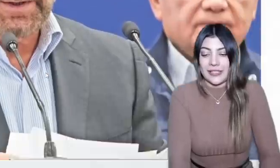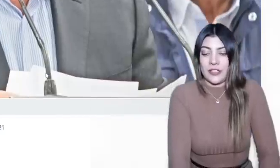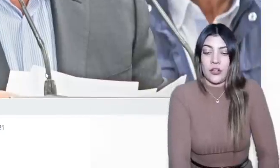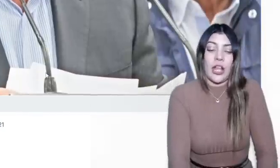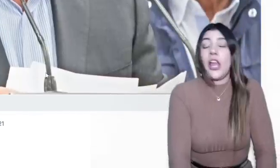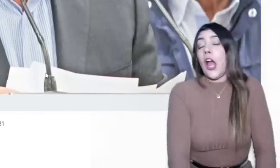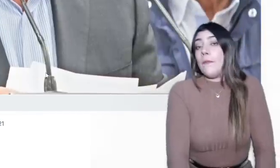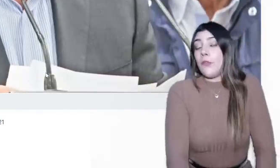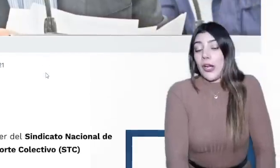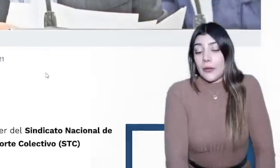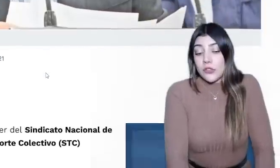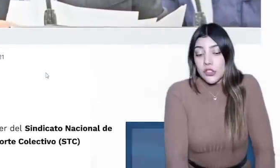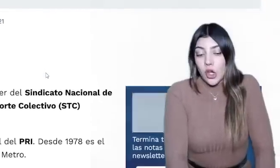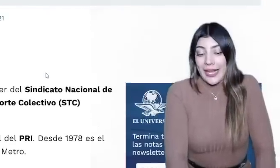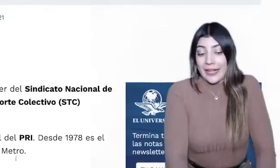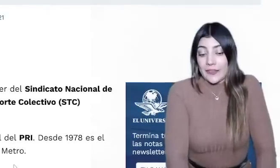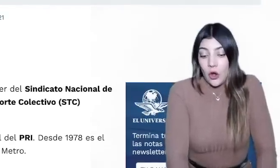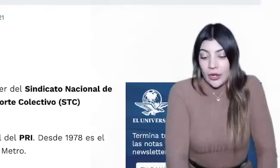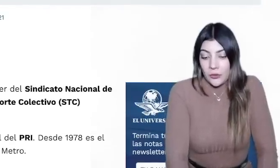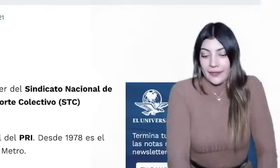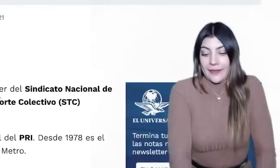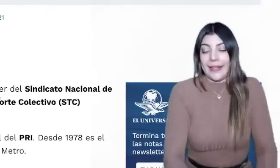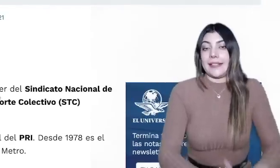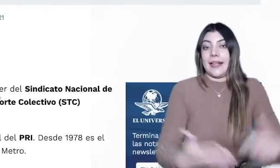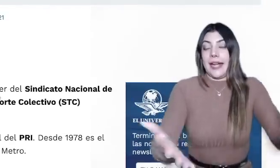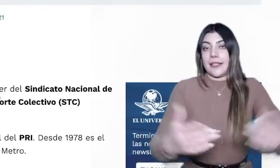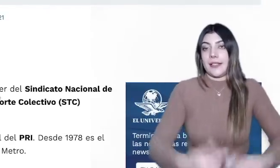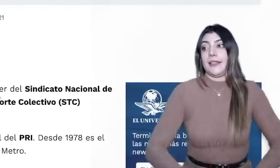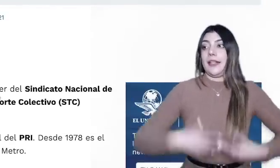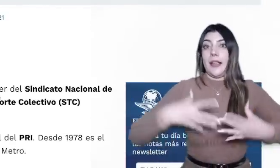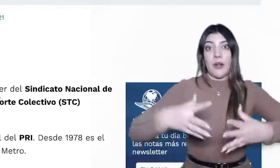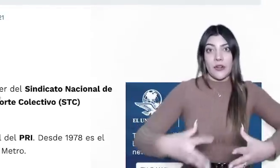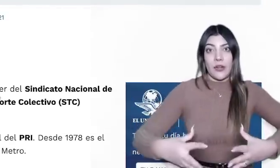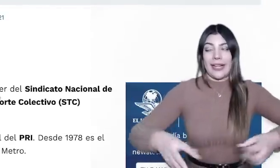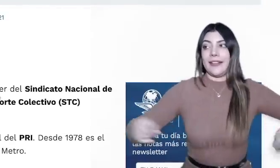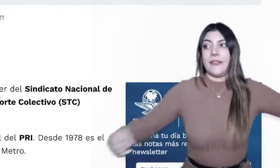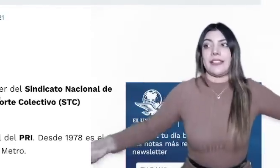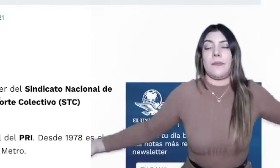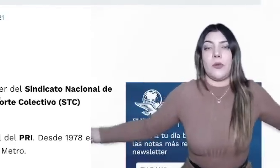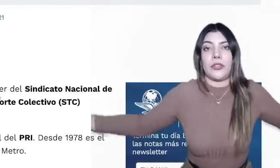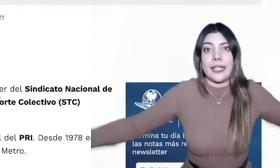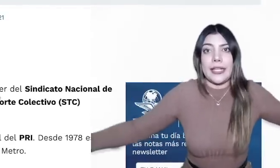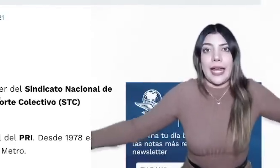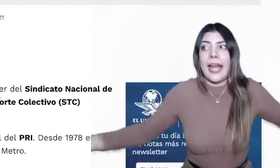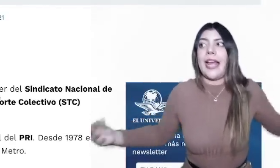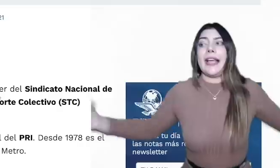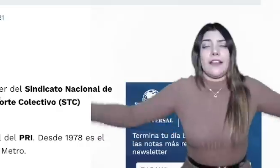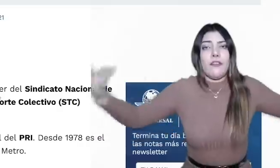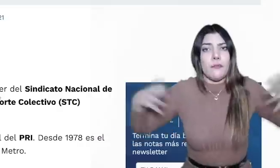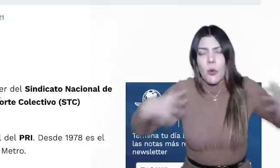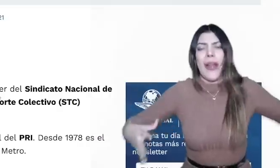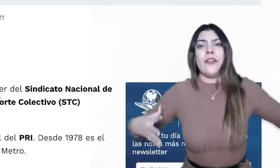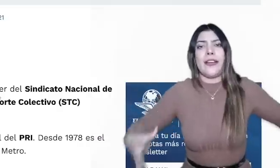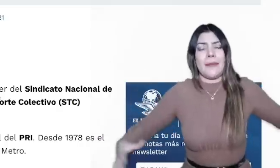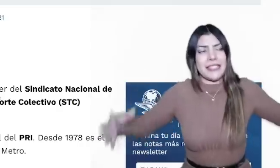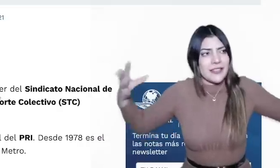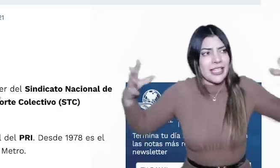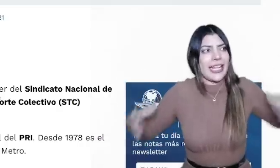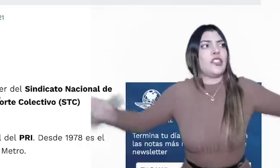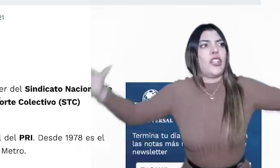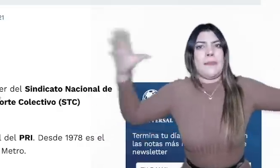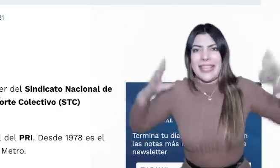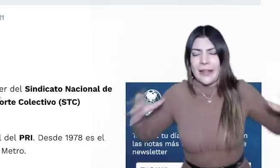cosa que el señor no le gustó, le ardió, en lugar de dar las gracias y decir qué bueno, la gente va a estar protegida, qué bueno que